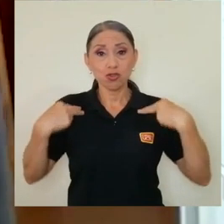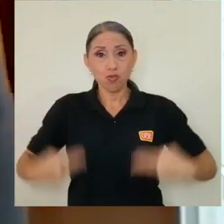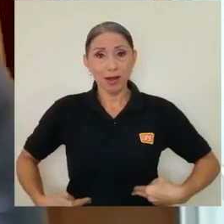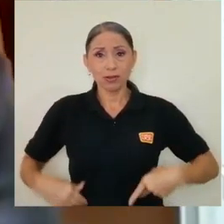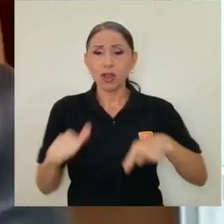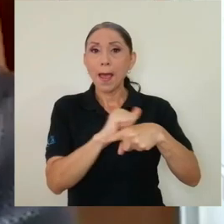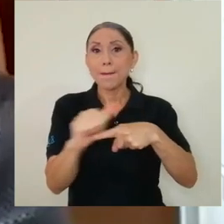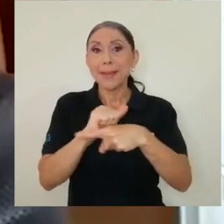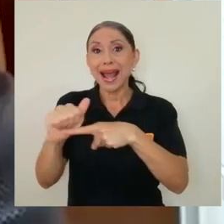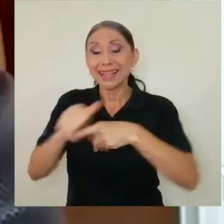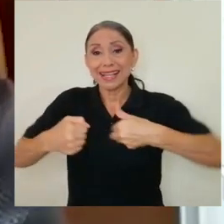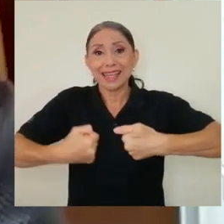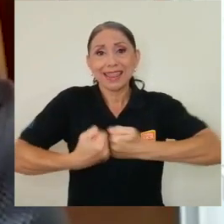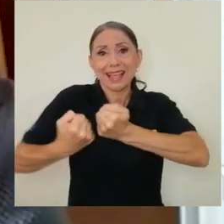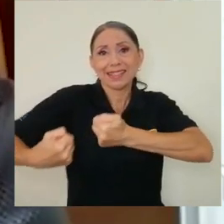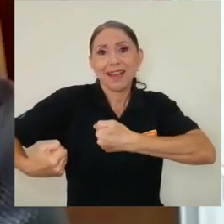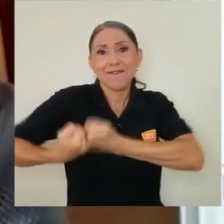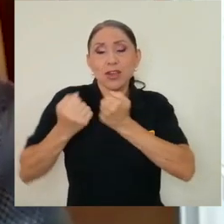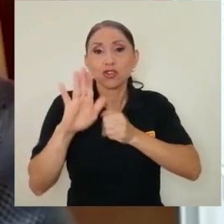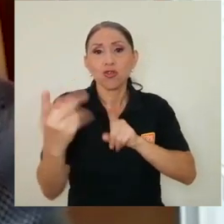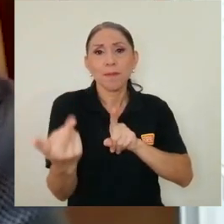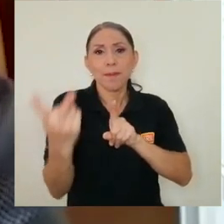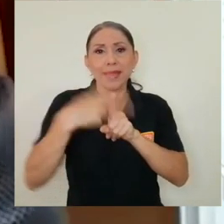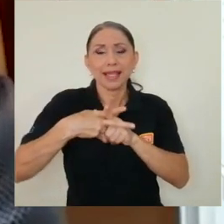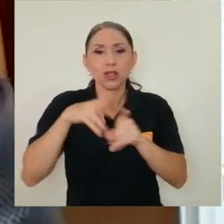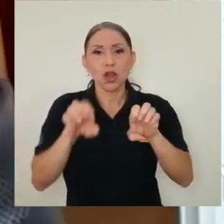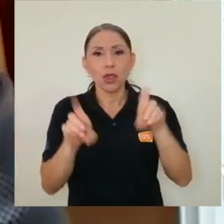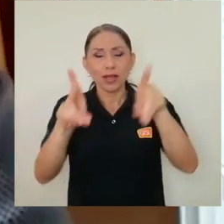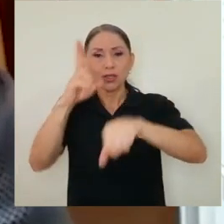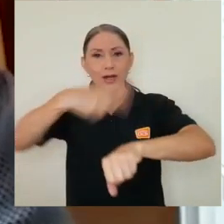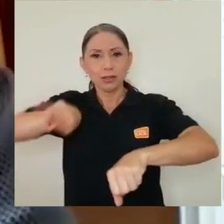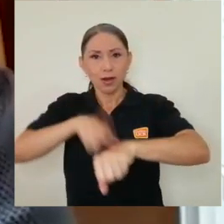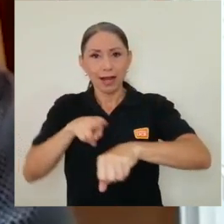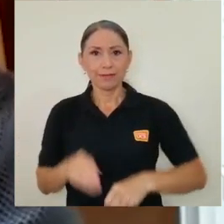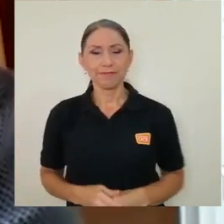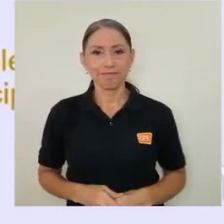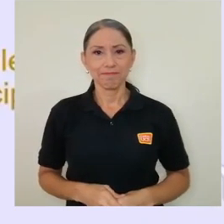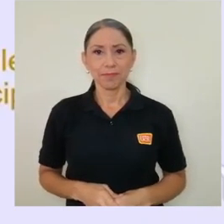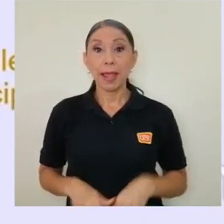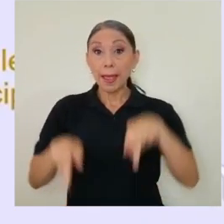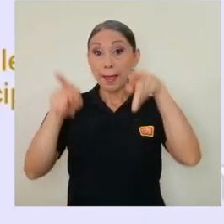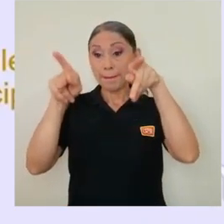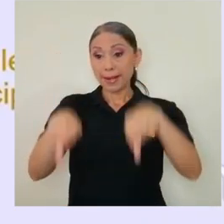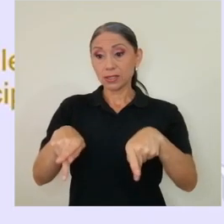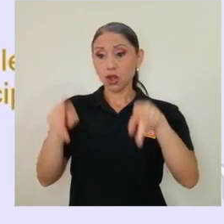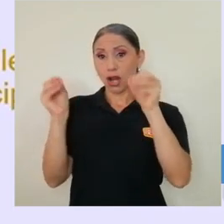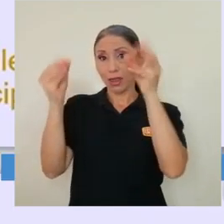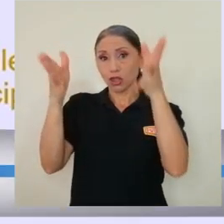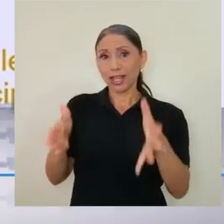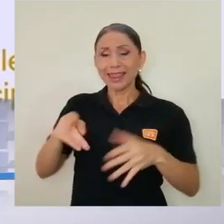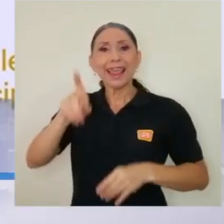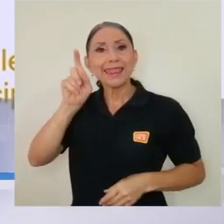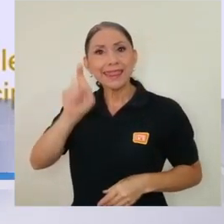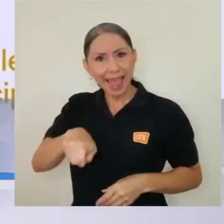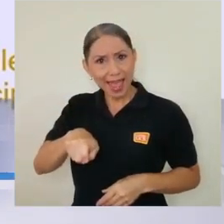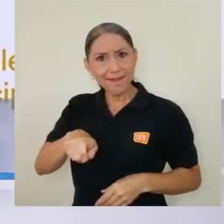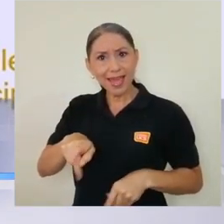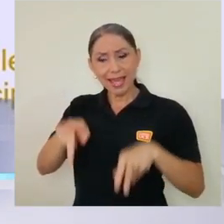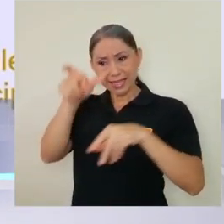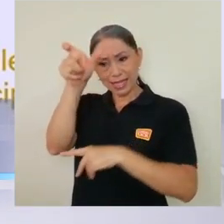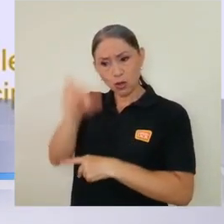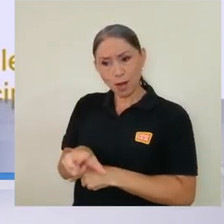prácticas y desafíos para su implementación en la educación nacional la persona docente debería ser una